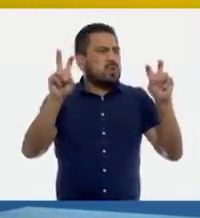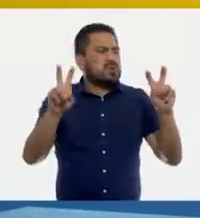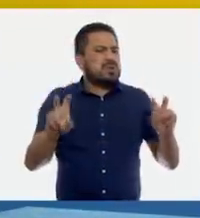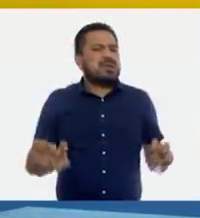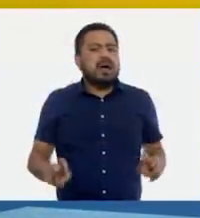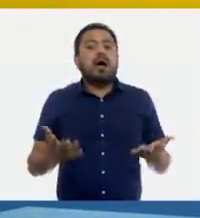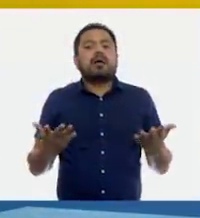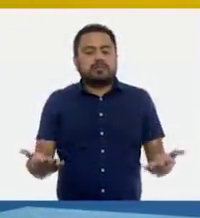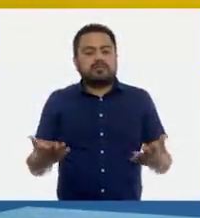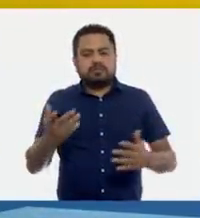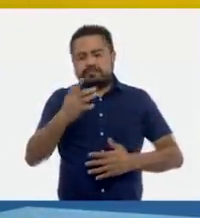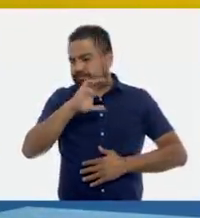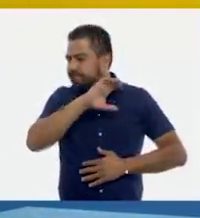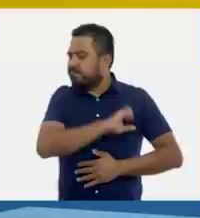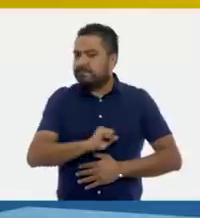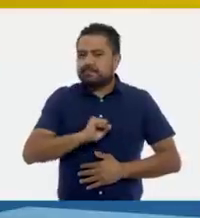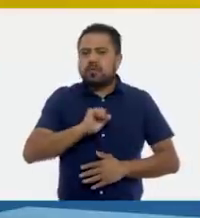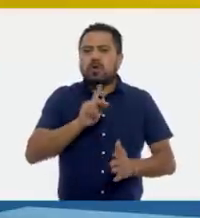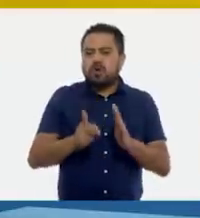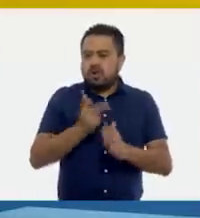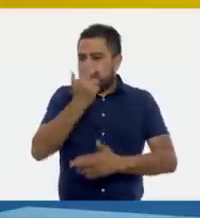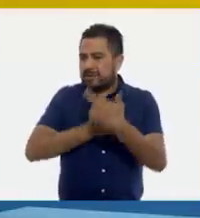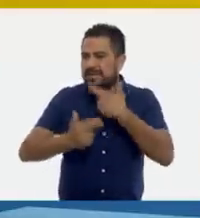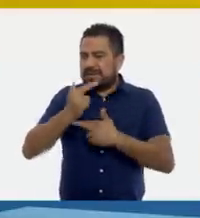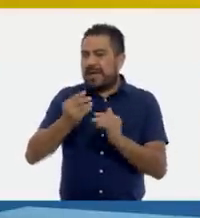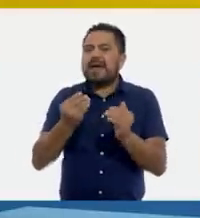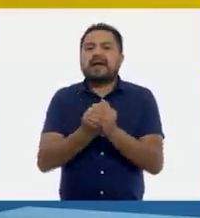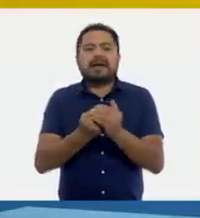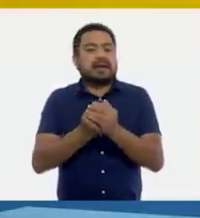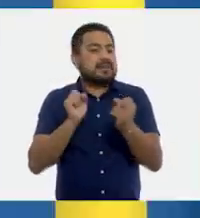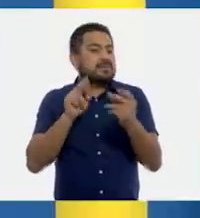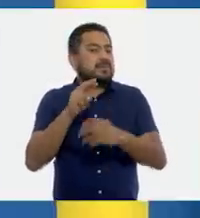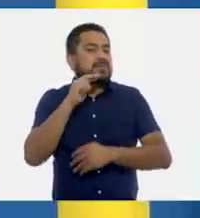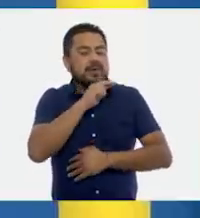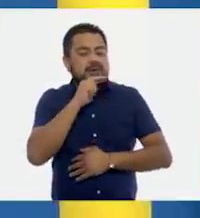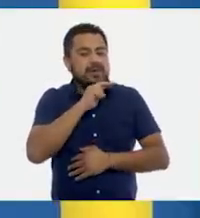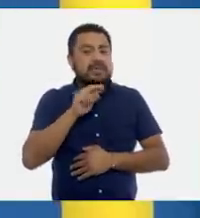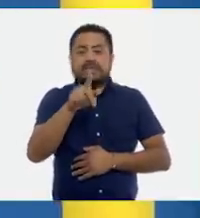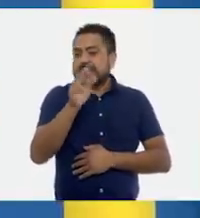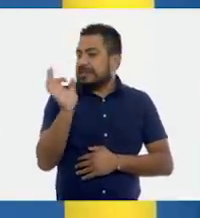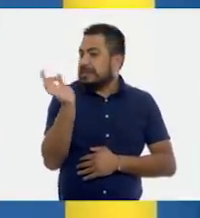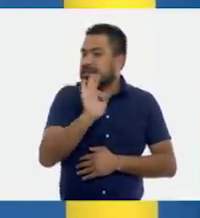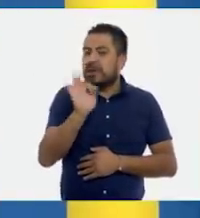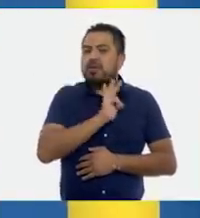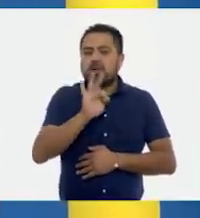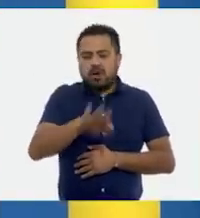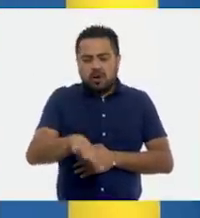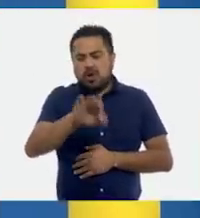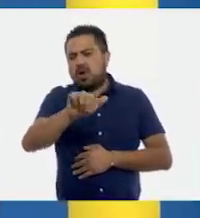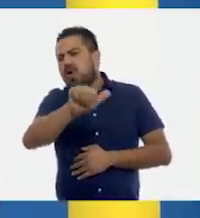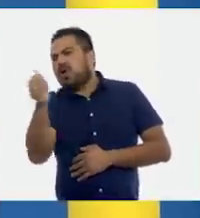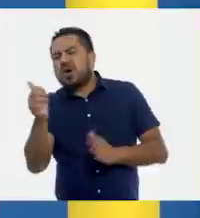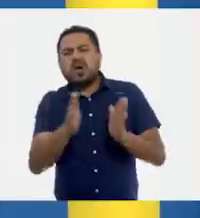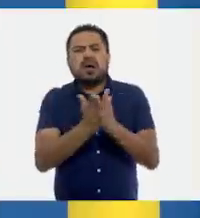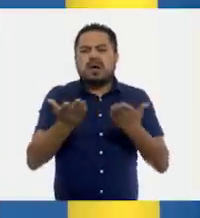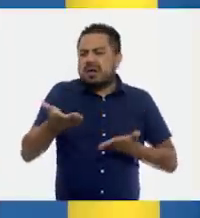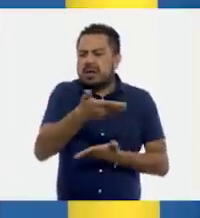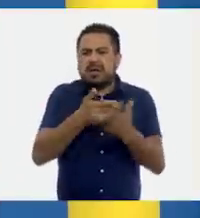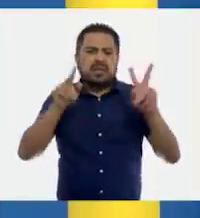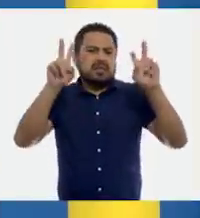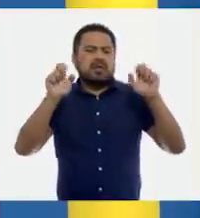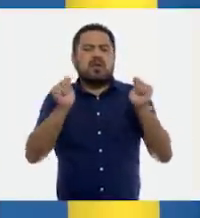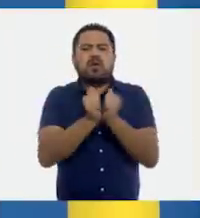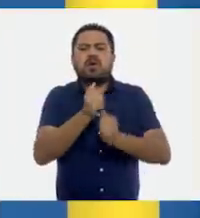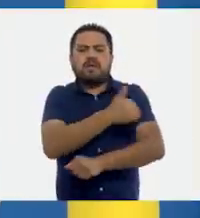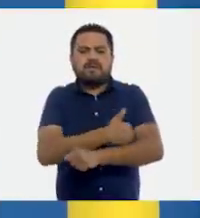ver, así que nos encantará verles de vuelta a la próxima clase. ¡Hasta luego! Si te es posible, consulta otros libros y comenta el tema de hoy con